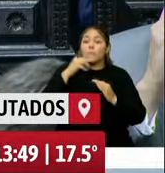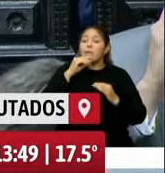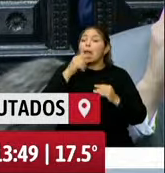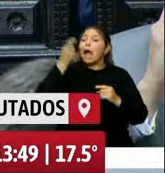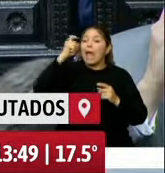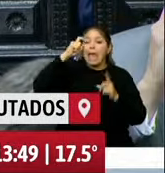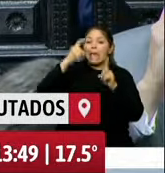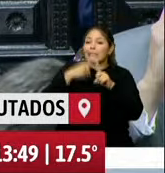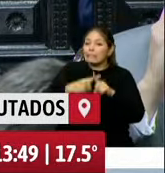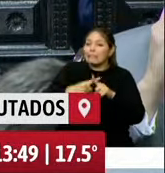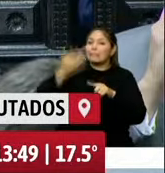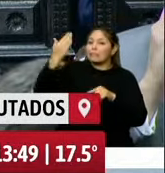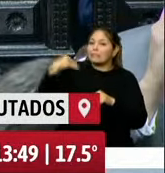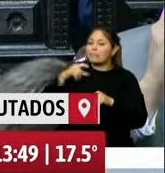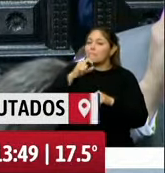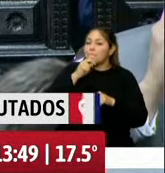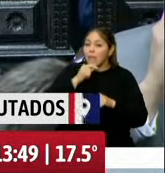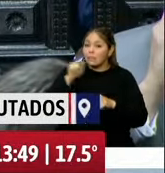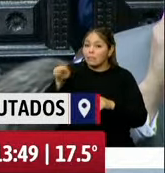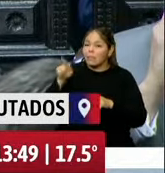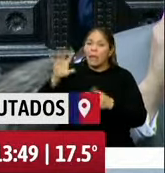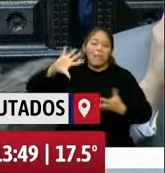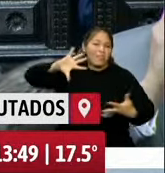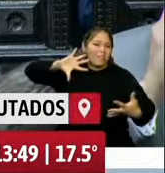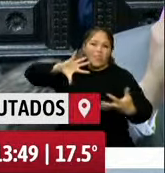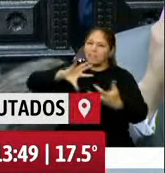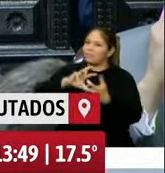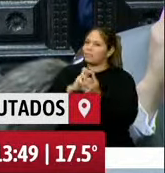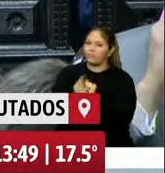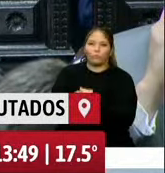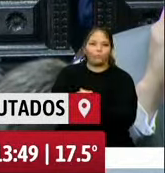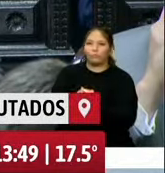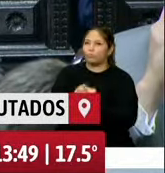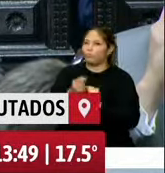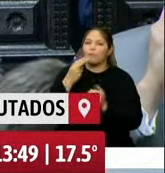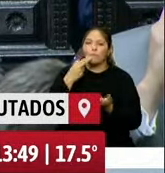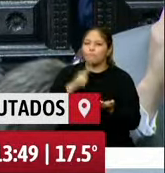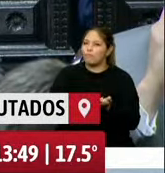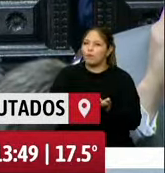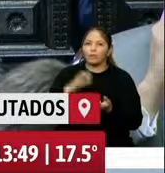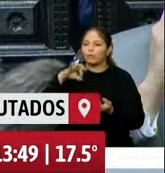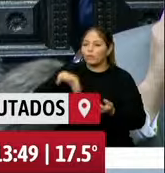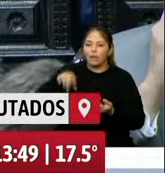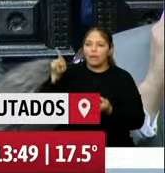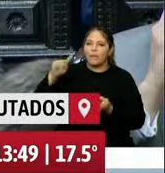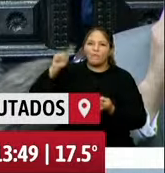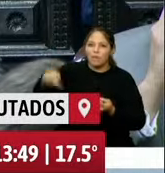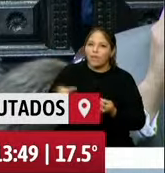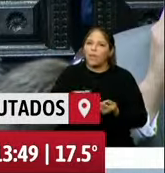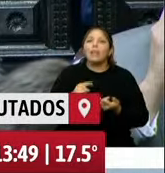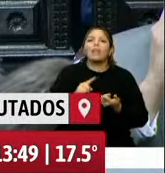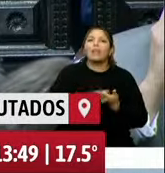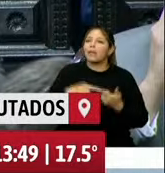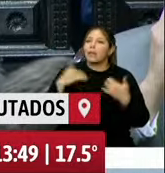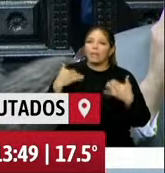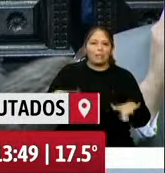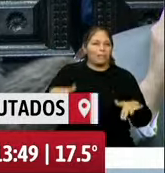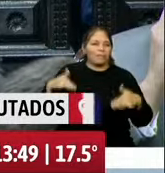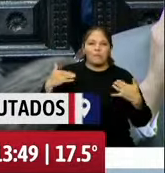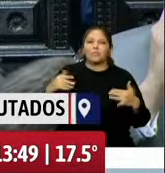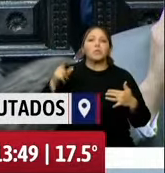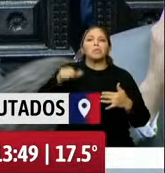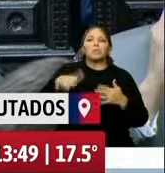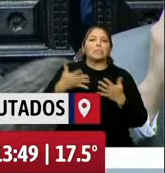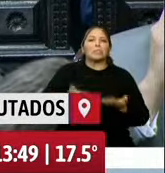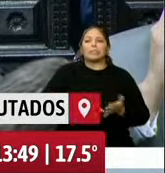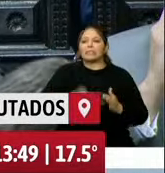del kisnis lo obligan a a eh temporalmente Al menos reinstaurar algunos impuestos o o o modificar la eh